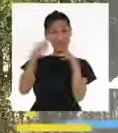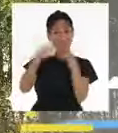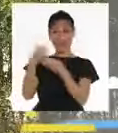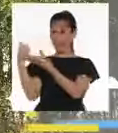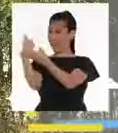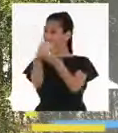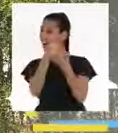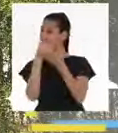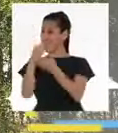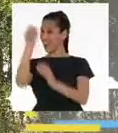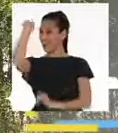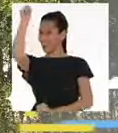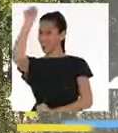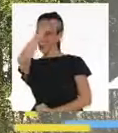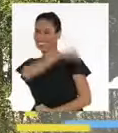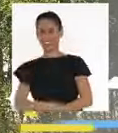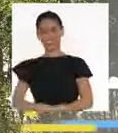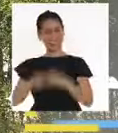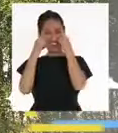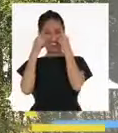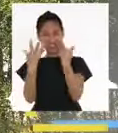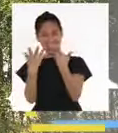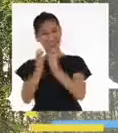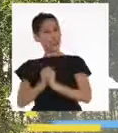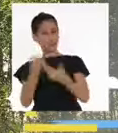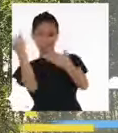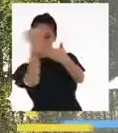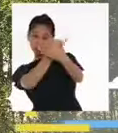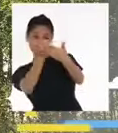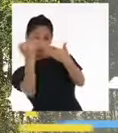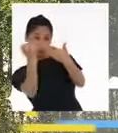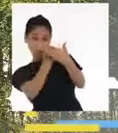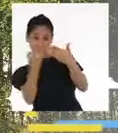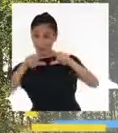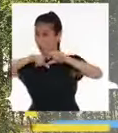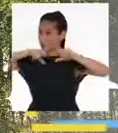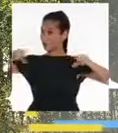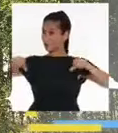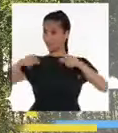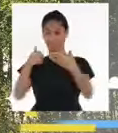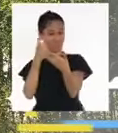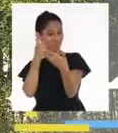techi que bien nos quedó el gráfico de barras que hicimos